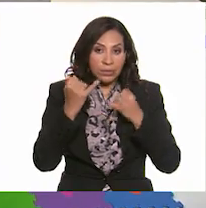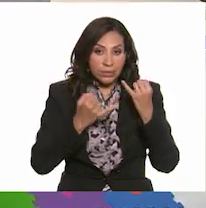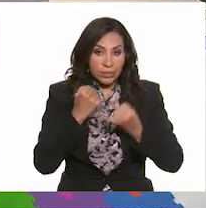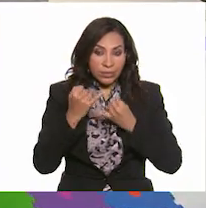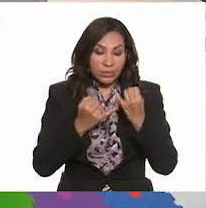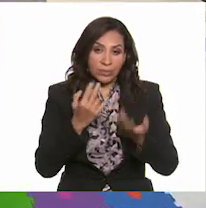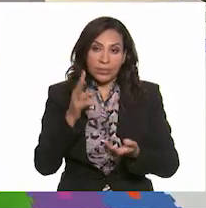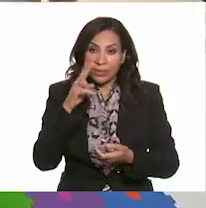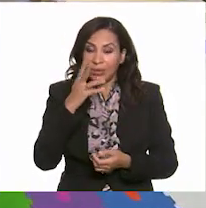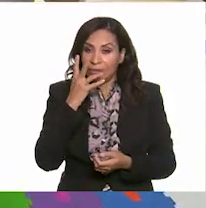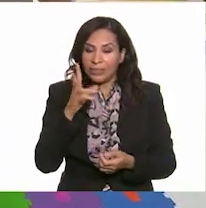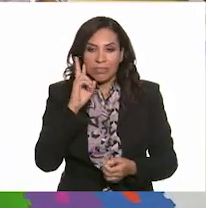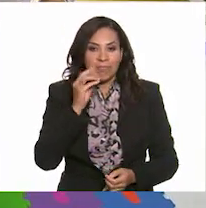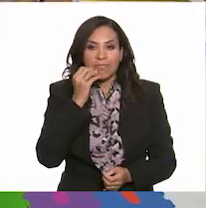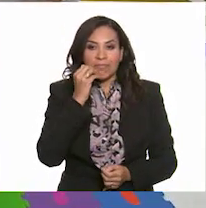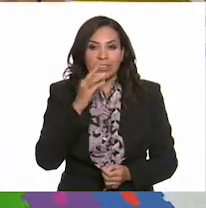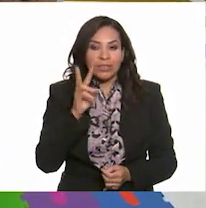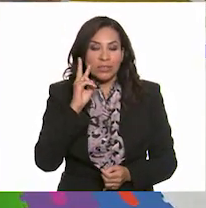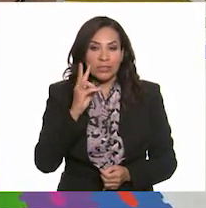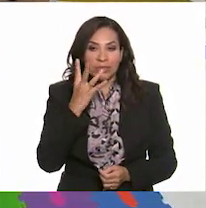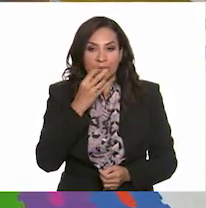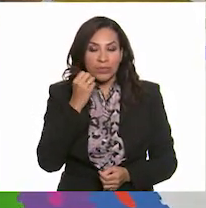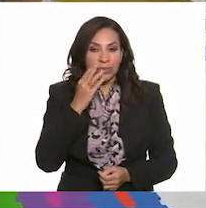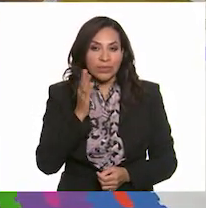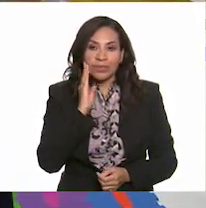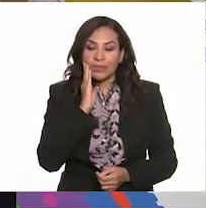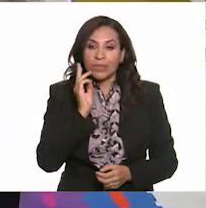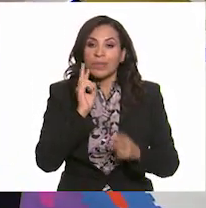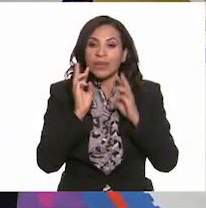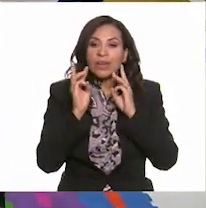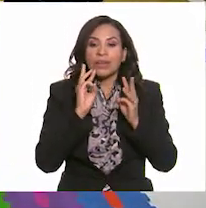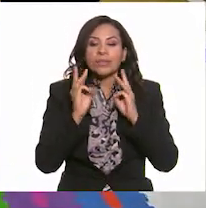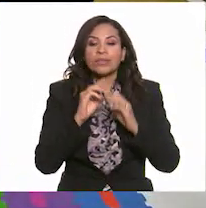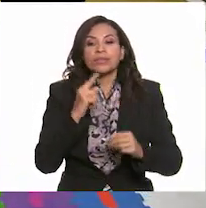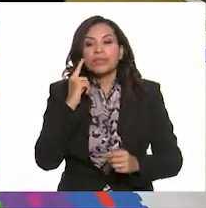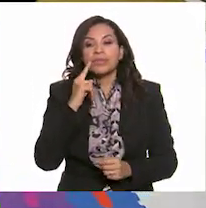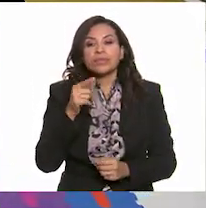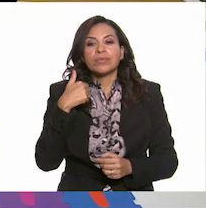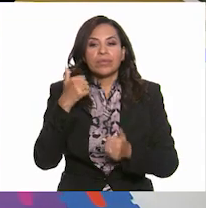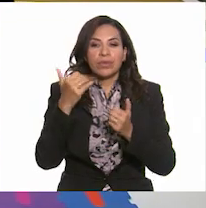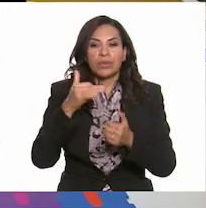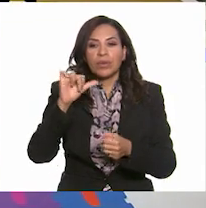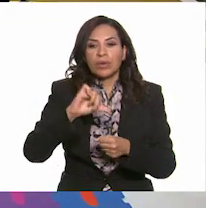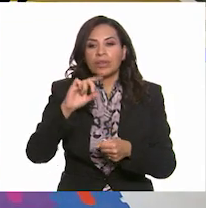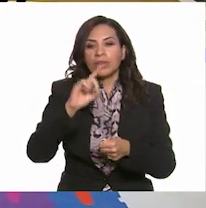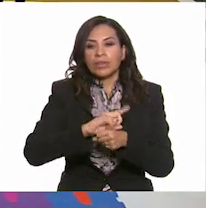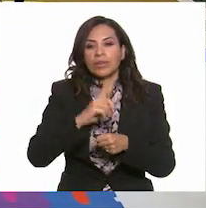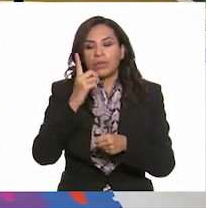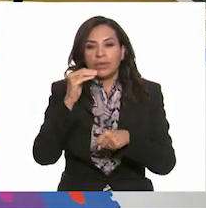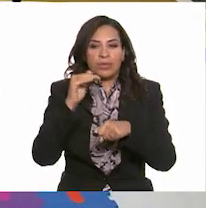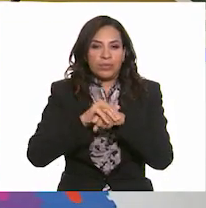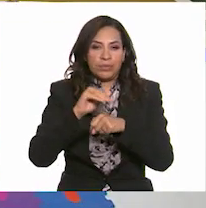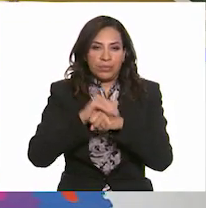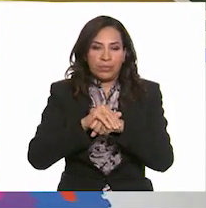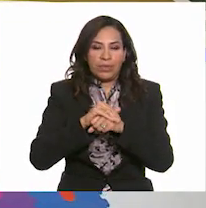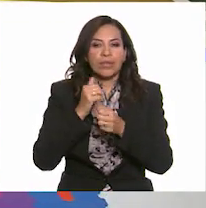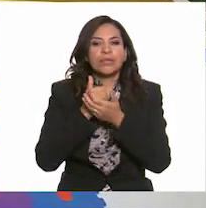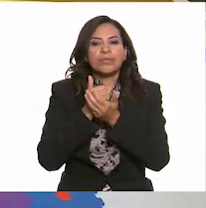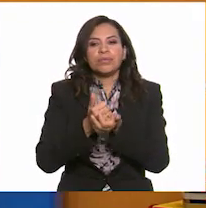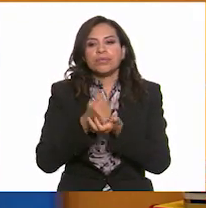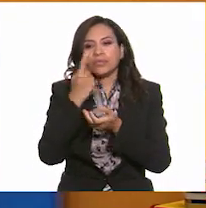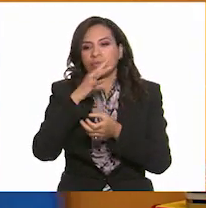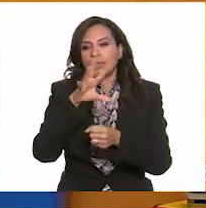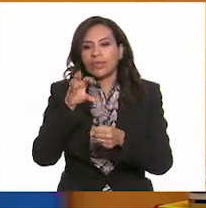¿Cohetes? ¿Es padrísimo? ¿En serio? Tun, tun, tun, tun, tun, tun. Oye, y traje el día de hoy a un amigo que nos va a ayudar